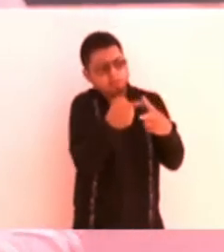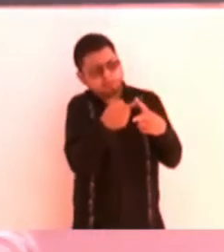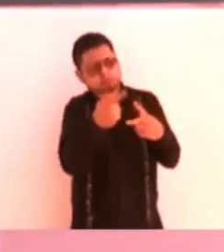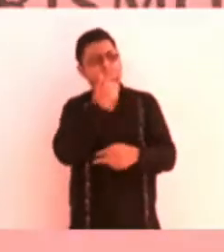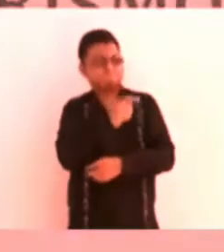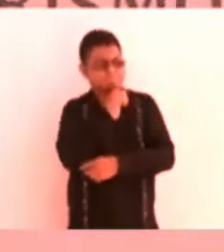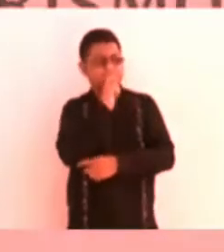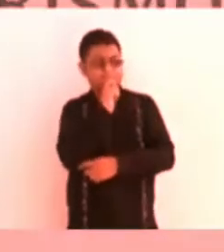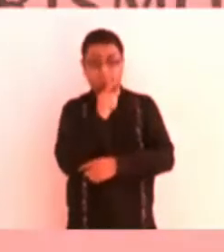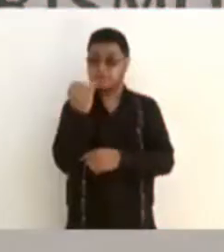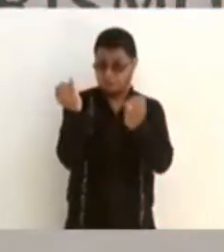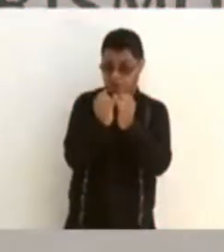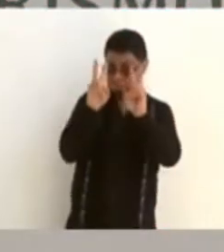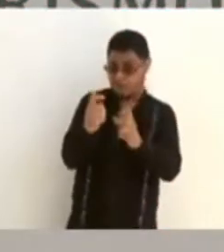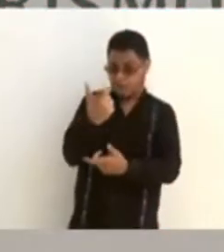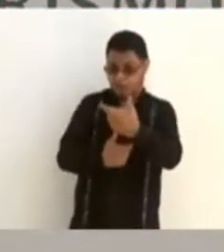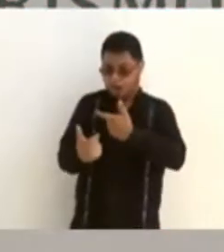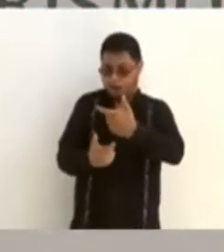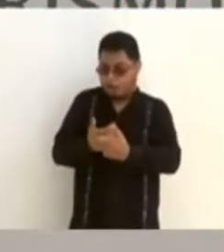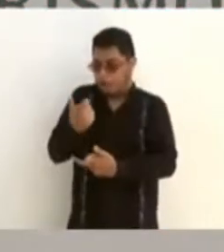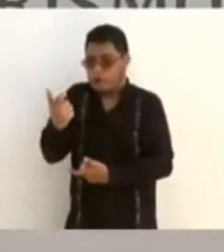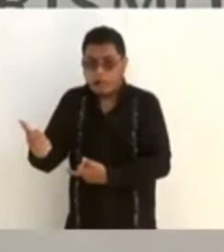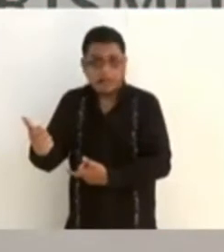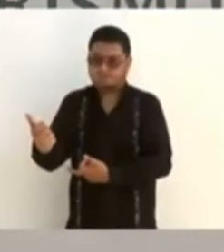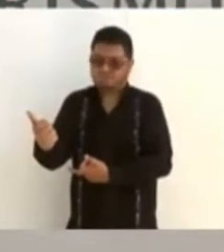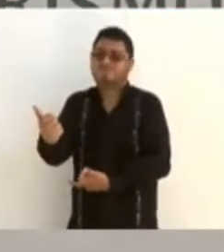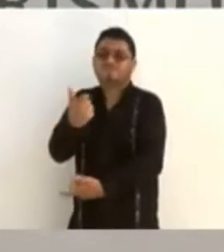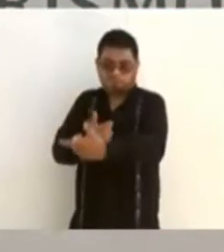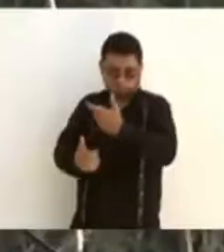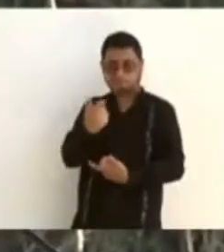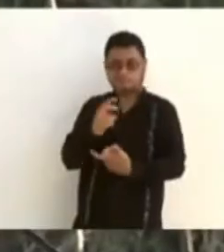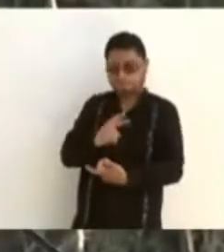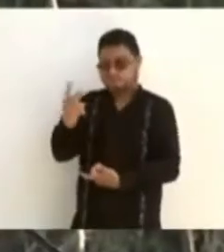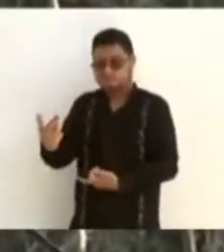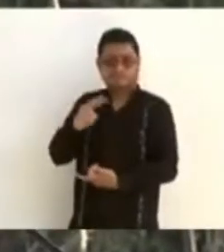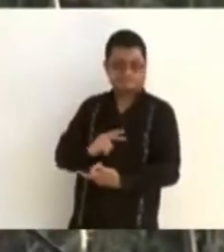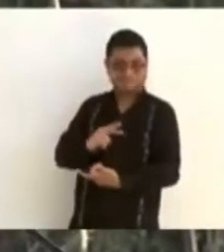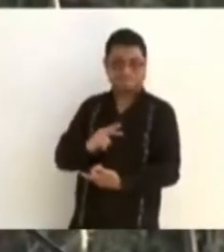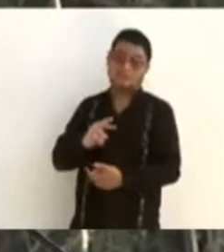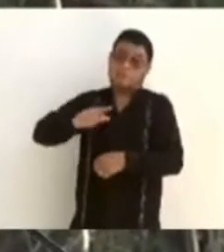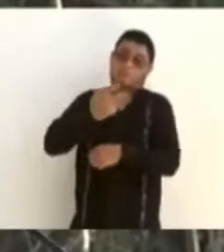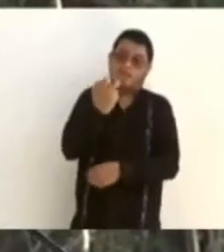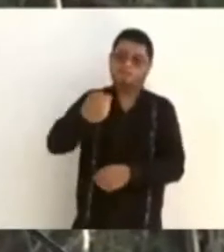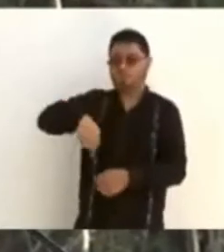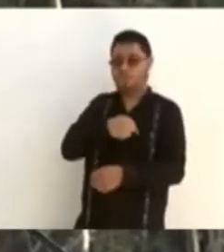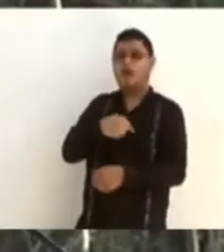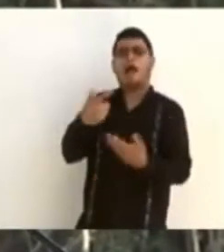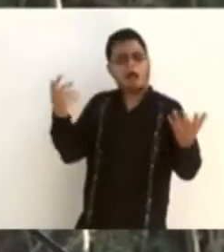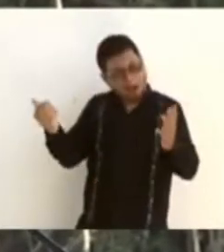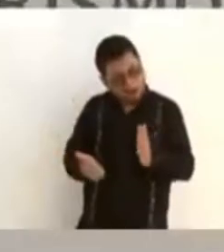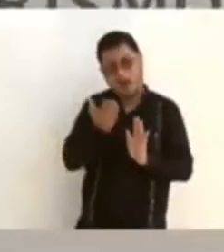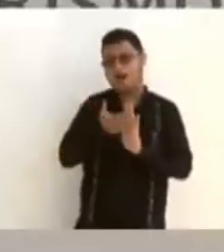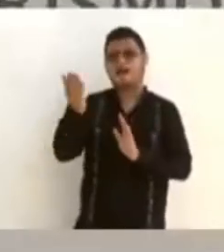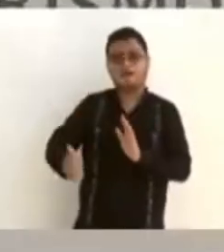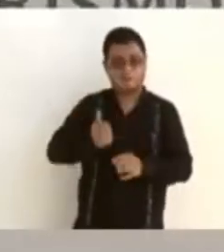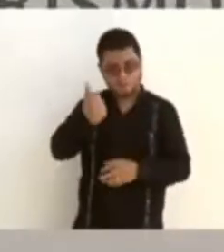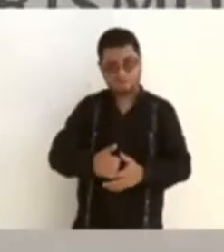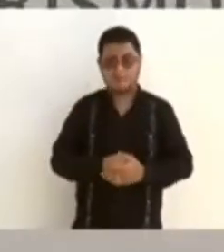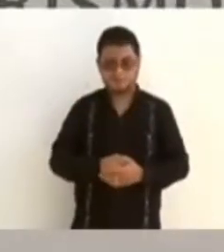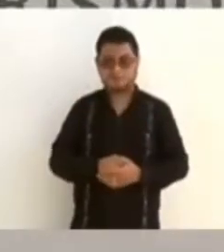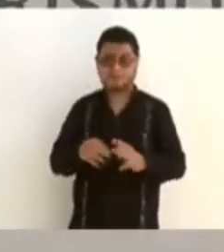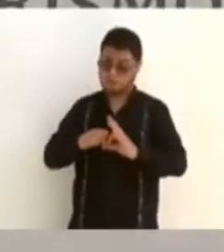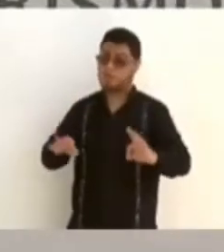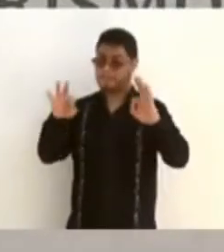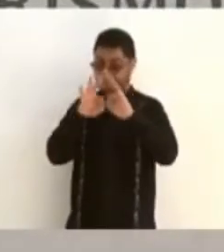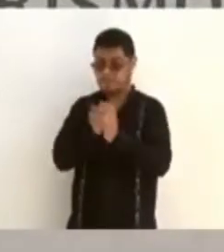Es rentable también este proyecto. Y por eso nos importa mucho. En el